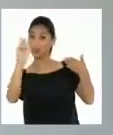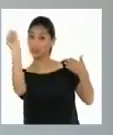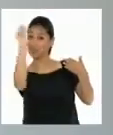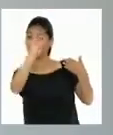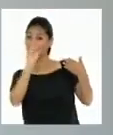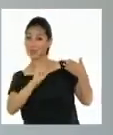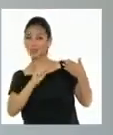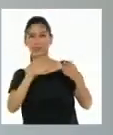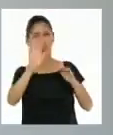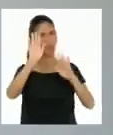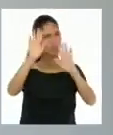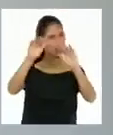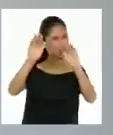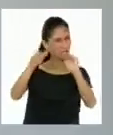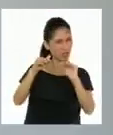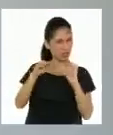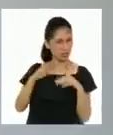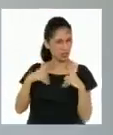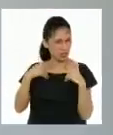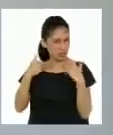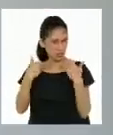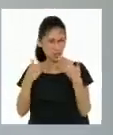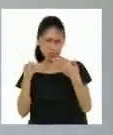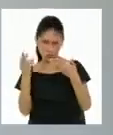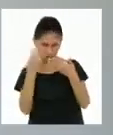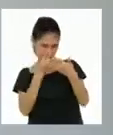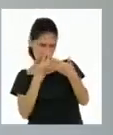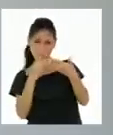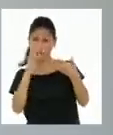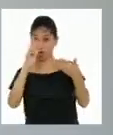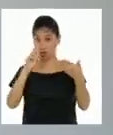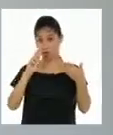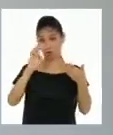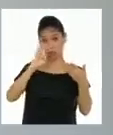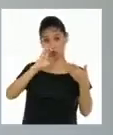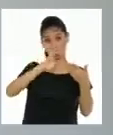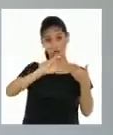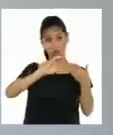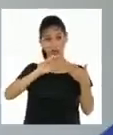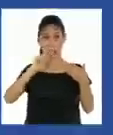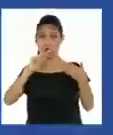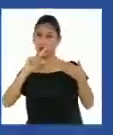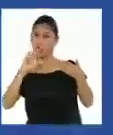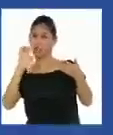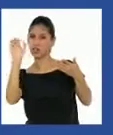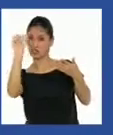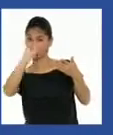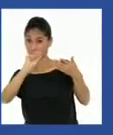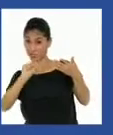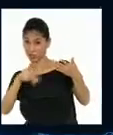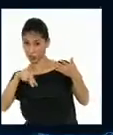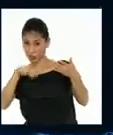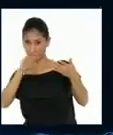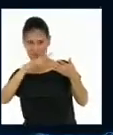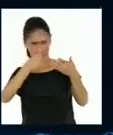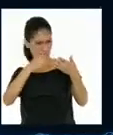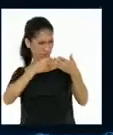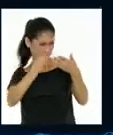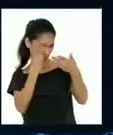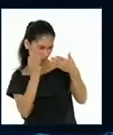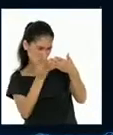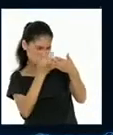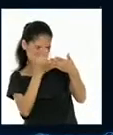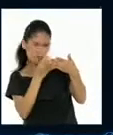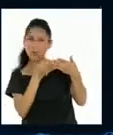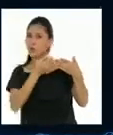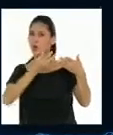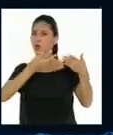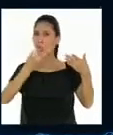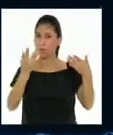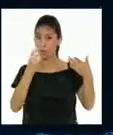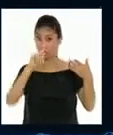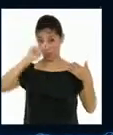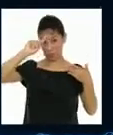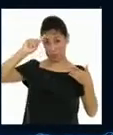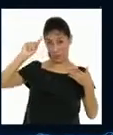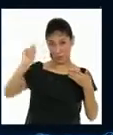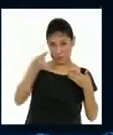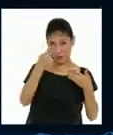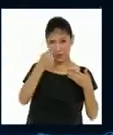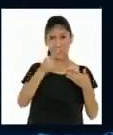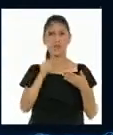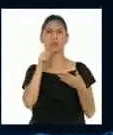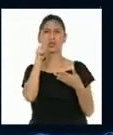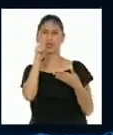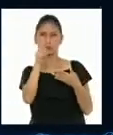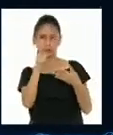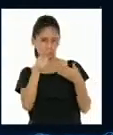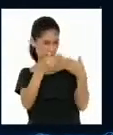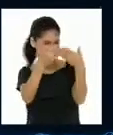Rodrigo, se puede realizar la recolección de datos mediante las siguientes técnicas. La primera técnica a estudiar es